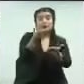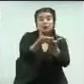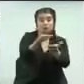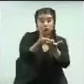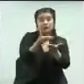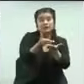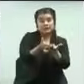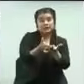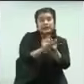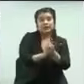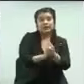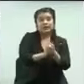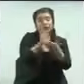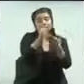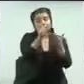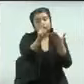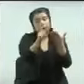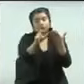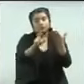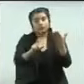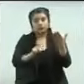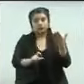solicitando, por las características